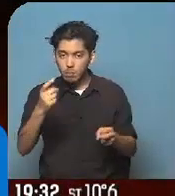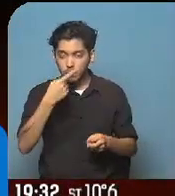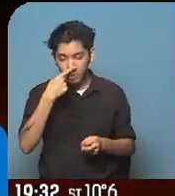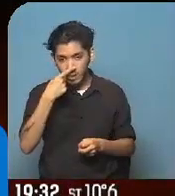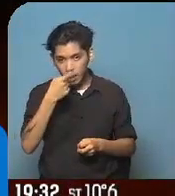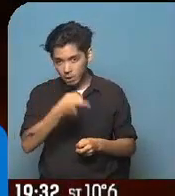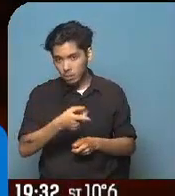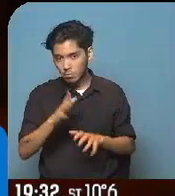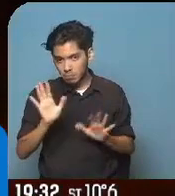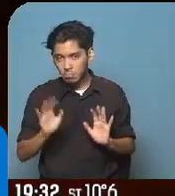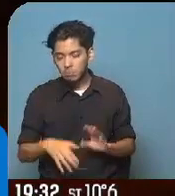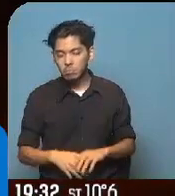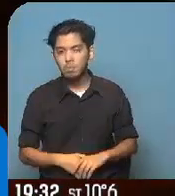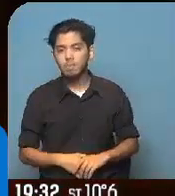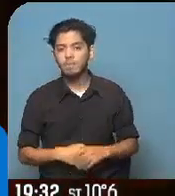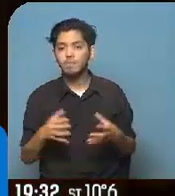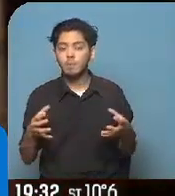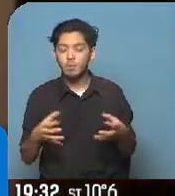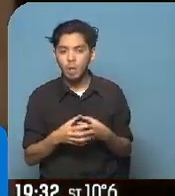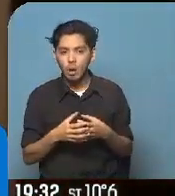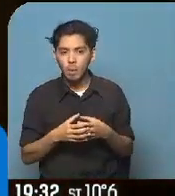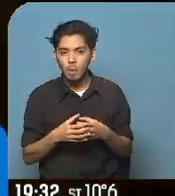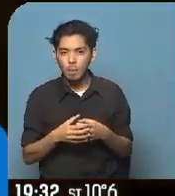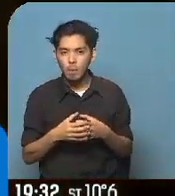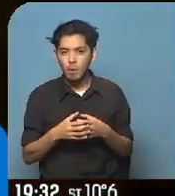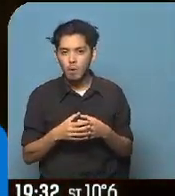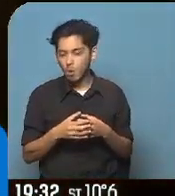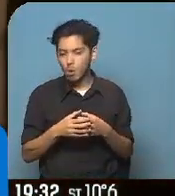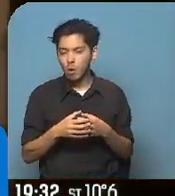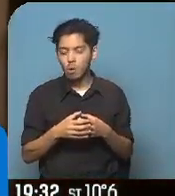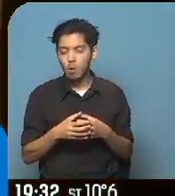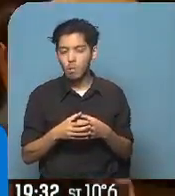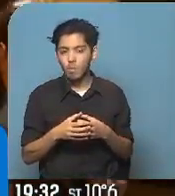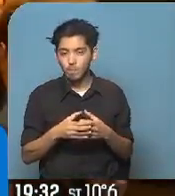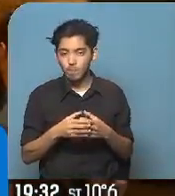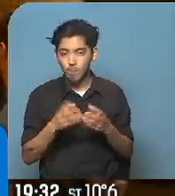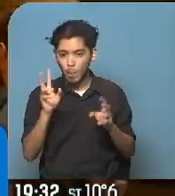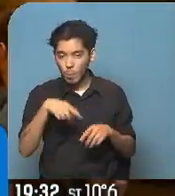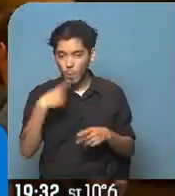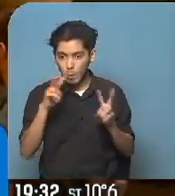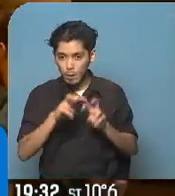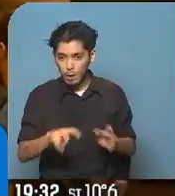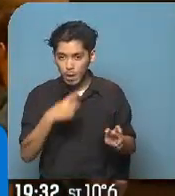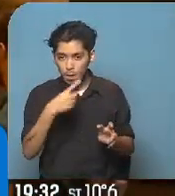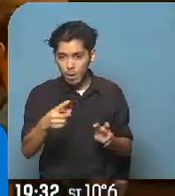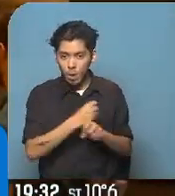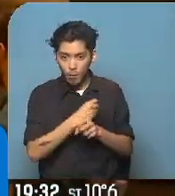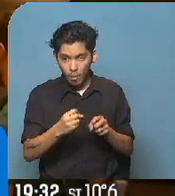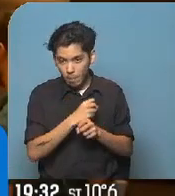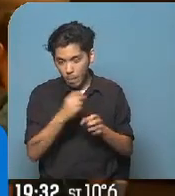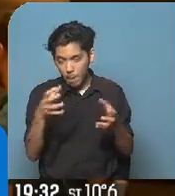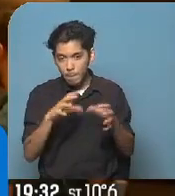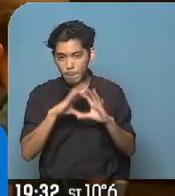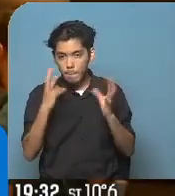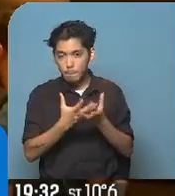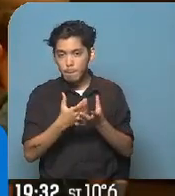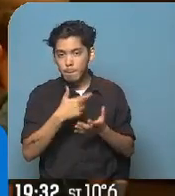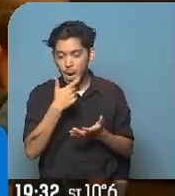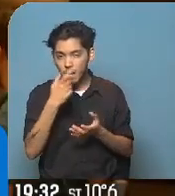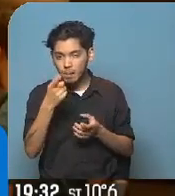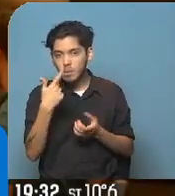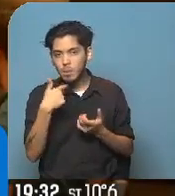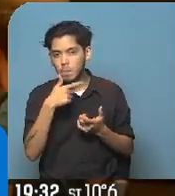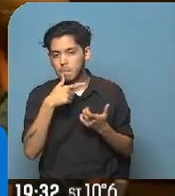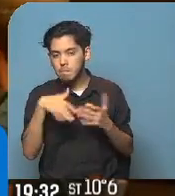interesante. Desde el equipo que lideró la investigación, aseguraron que Marte es el planeta que más se asemeja